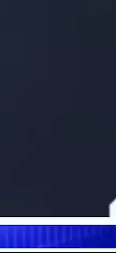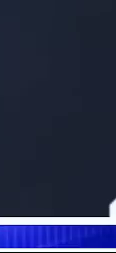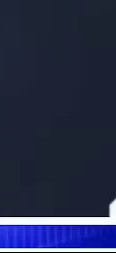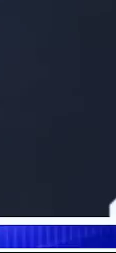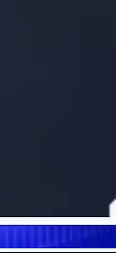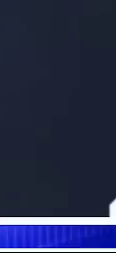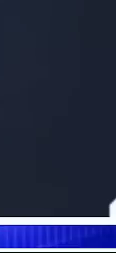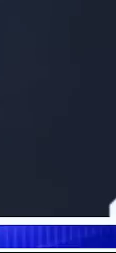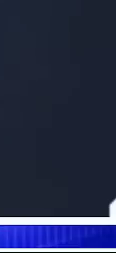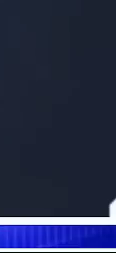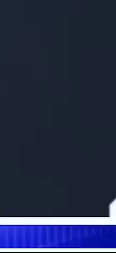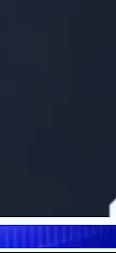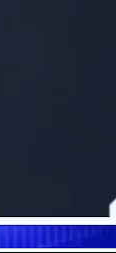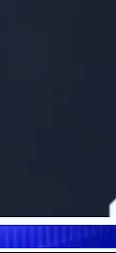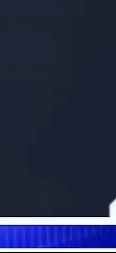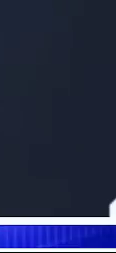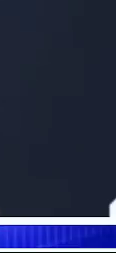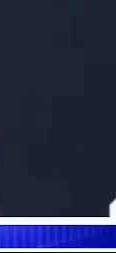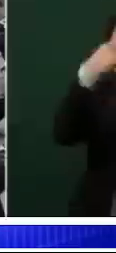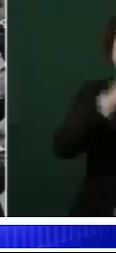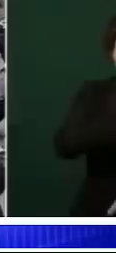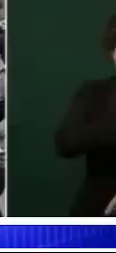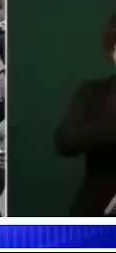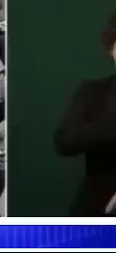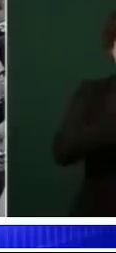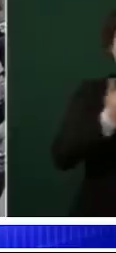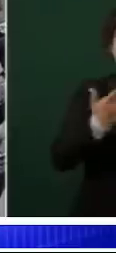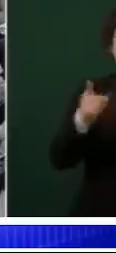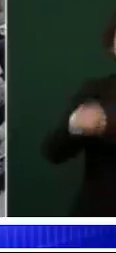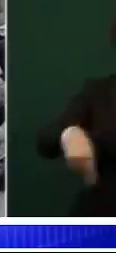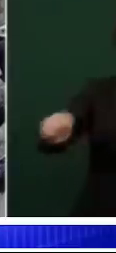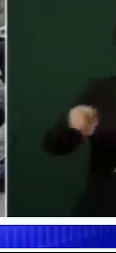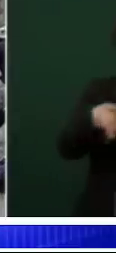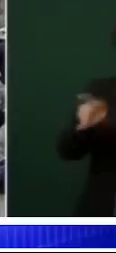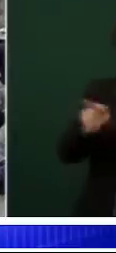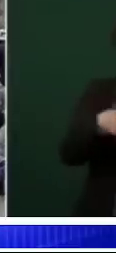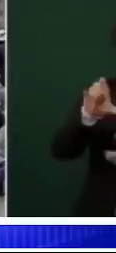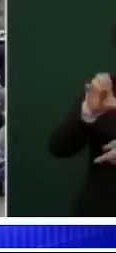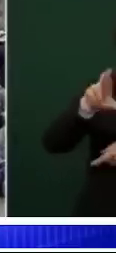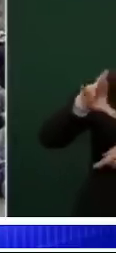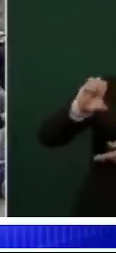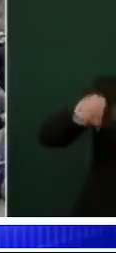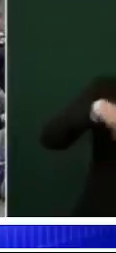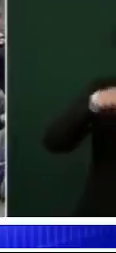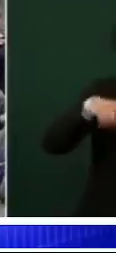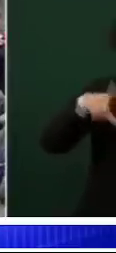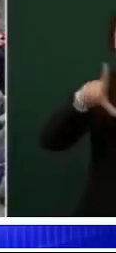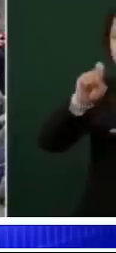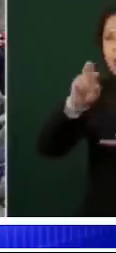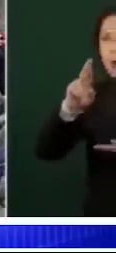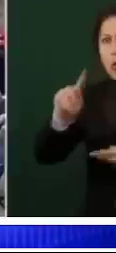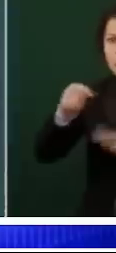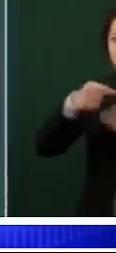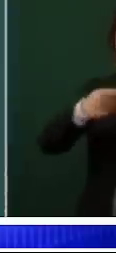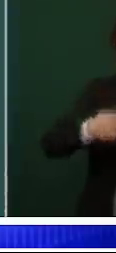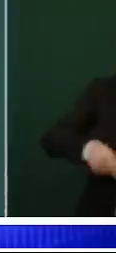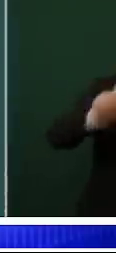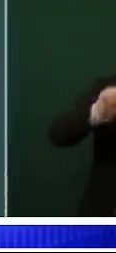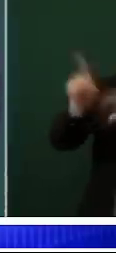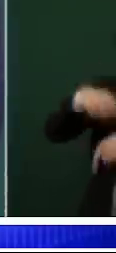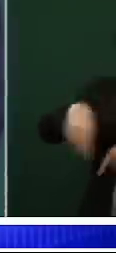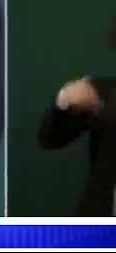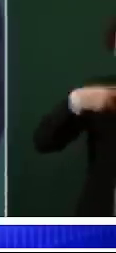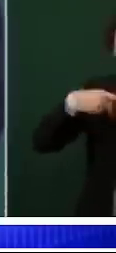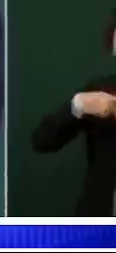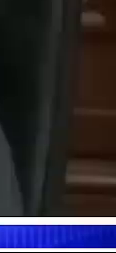Zavala empieza a cante enfriar empieza a contradecirse él solito empieza a irse para un lado y luego termina del otro hoy en medio de un evento